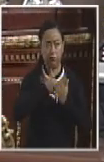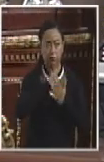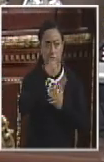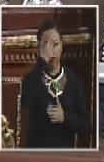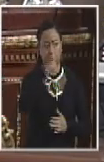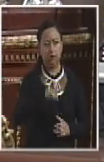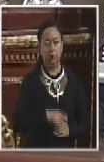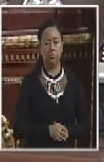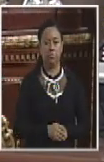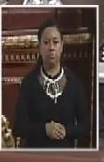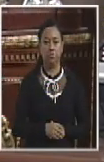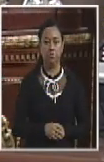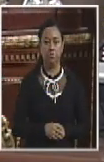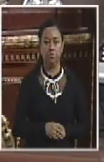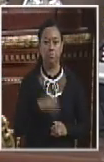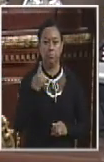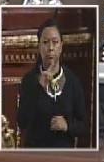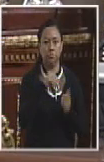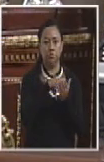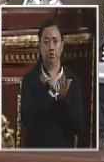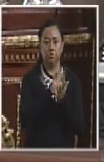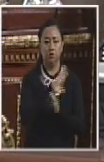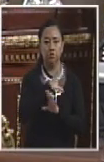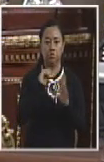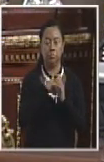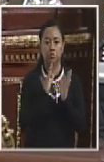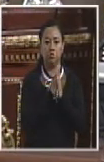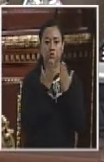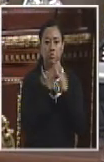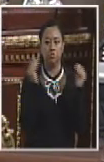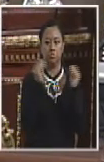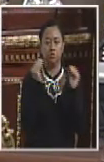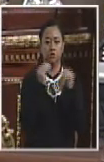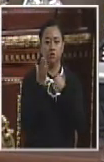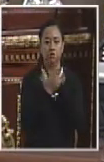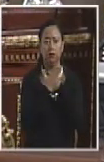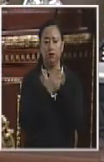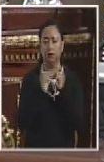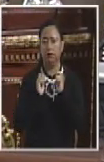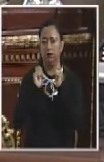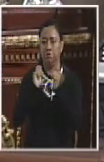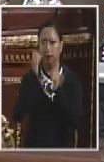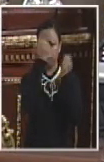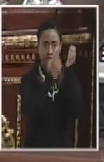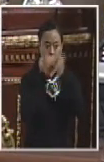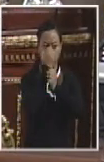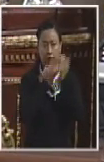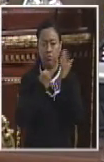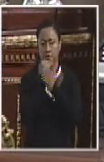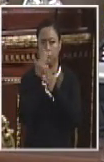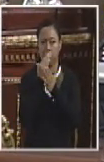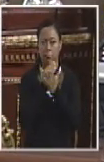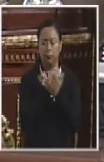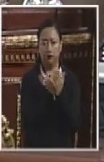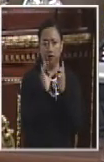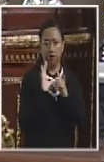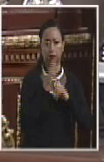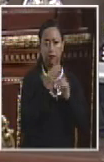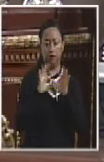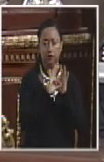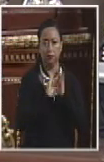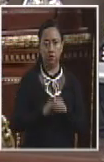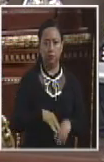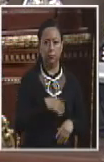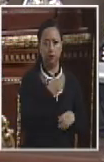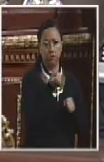de la Ciudad de México, se instruye su inserción íntegra en el Diario de los Debates y se turnará para su análisis y dictamen a las Comisiones Unidas de